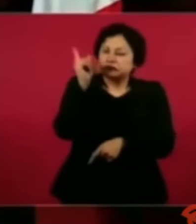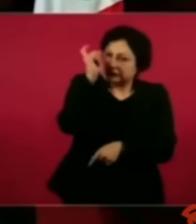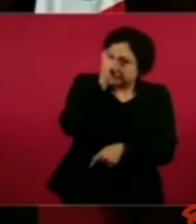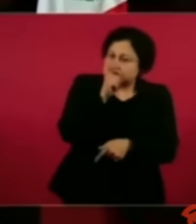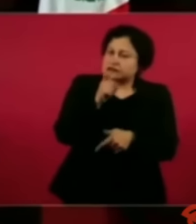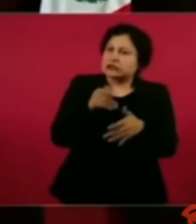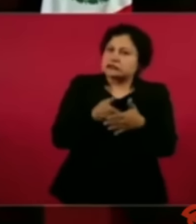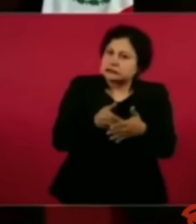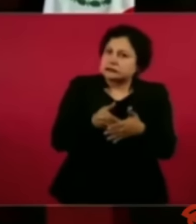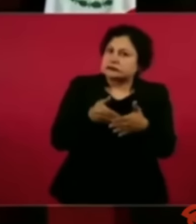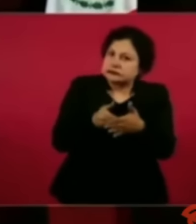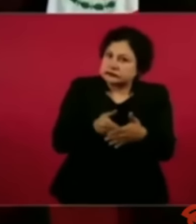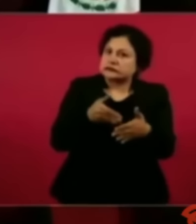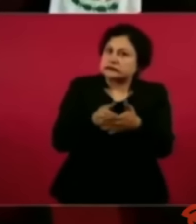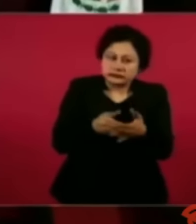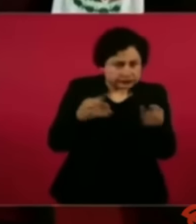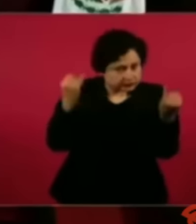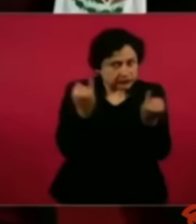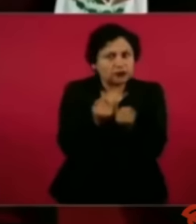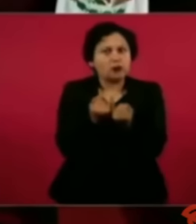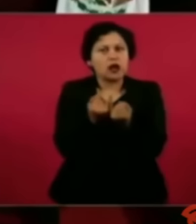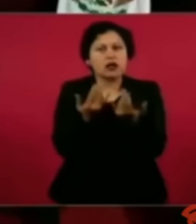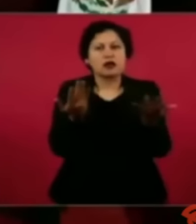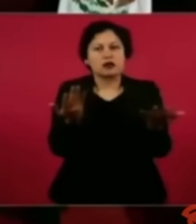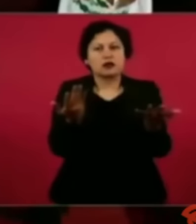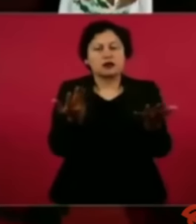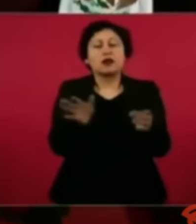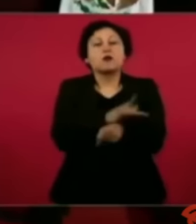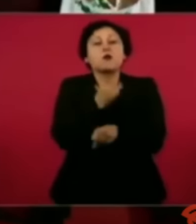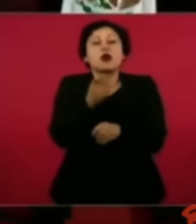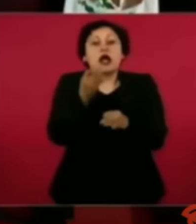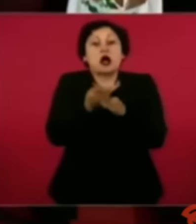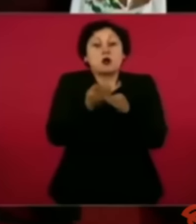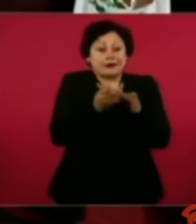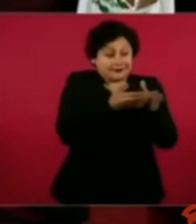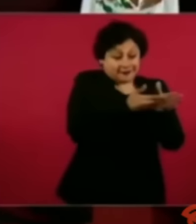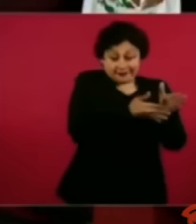lo que se avanzó deprisa.